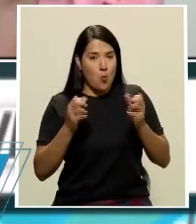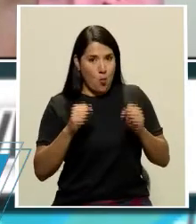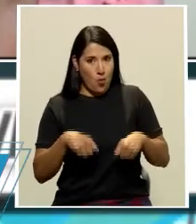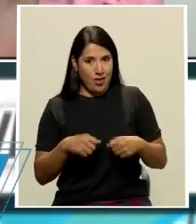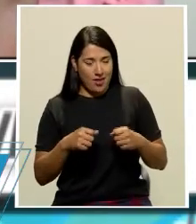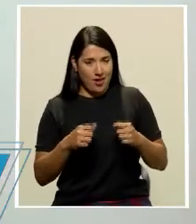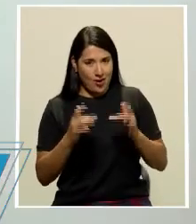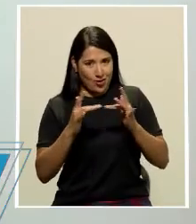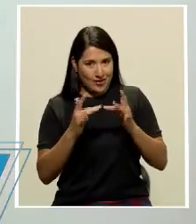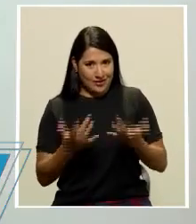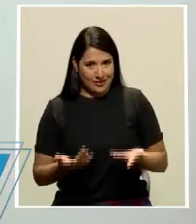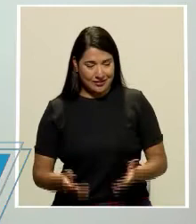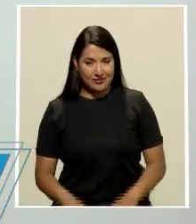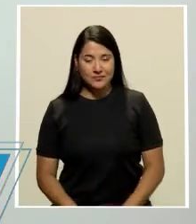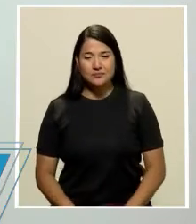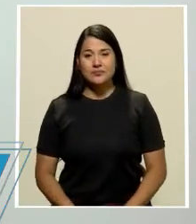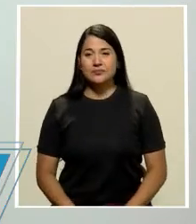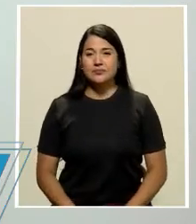podría ser?